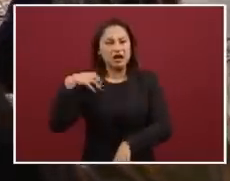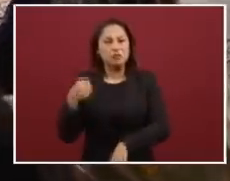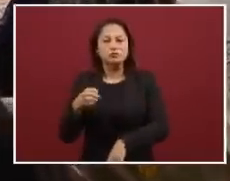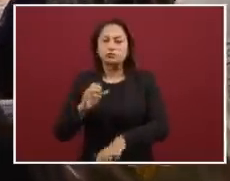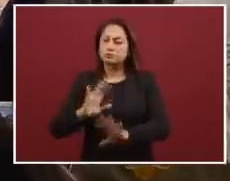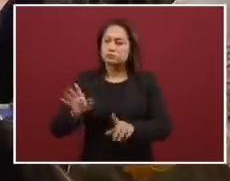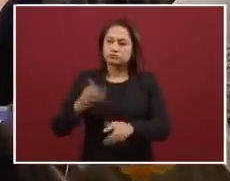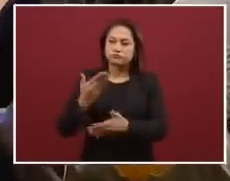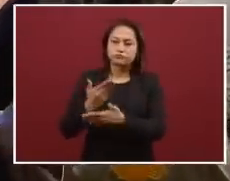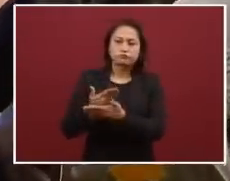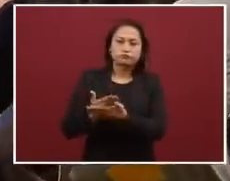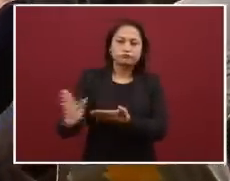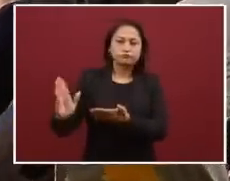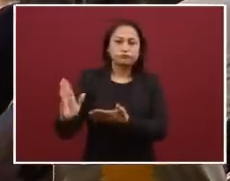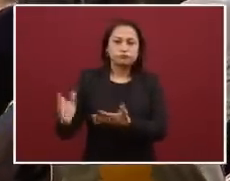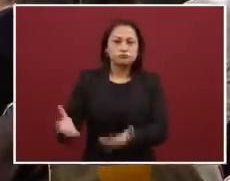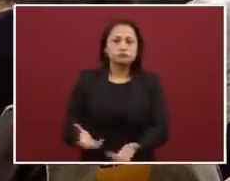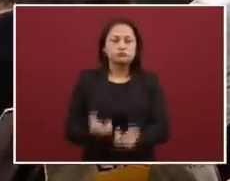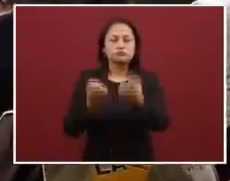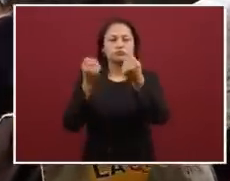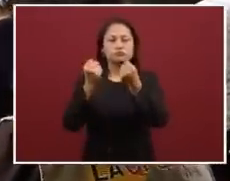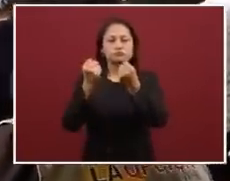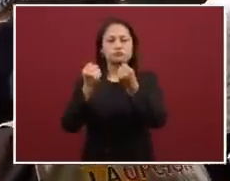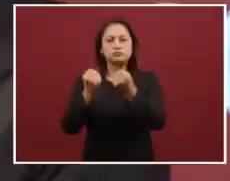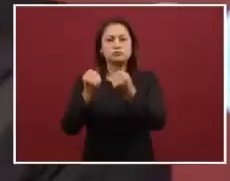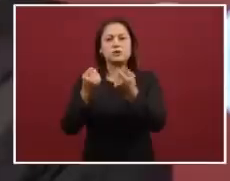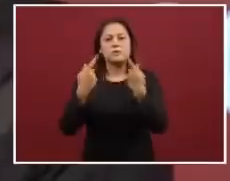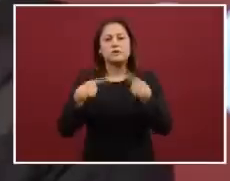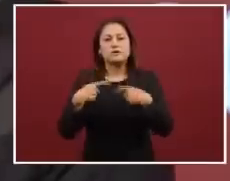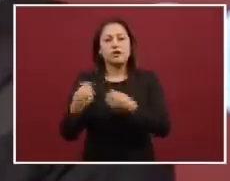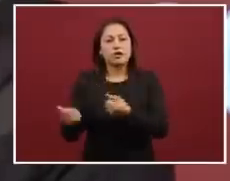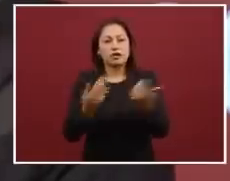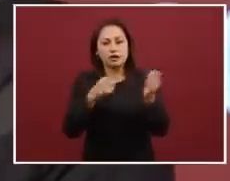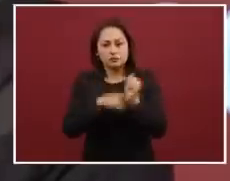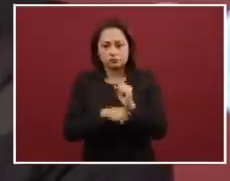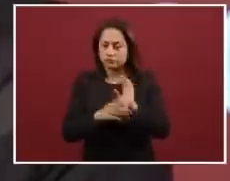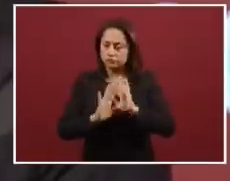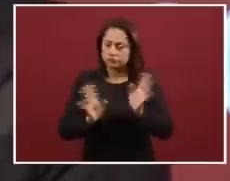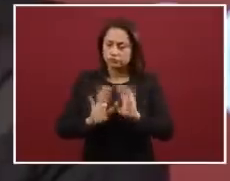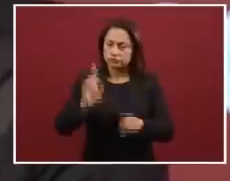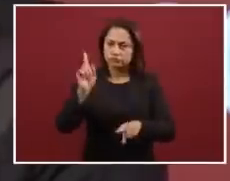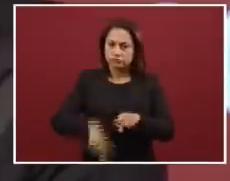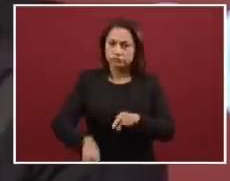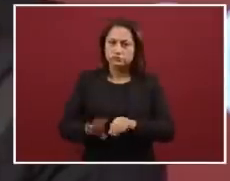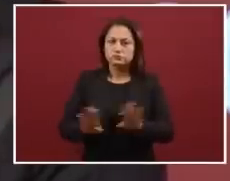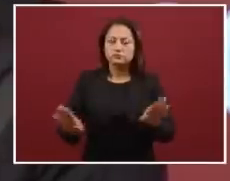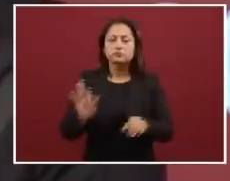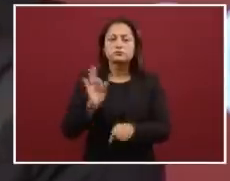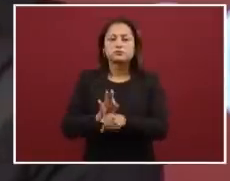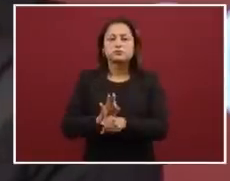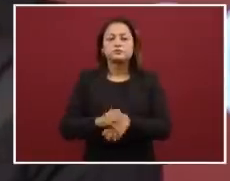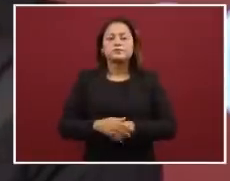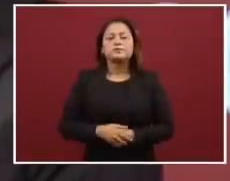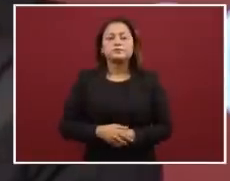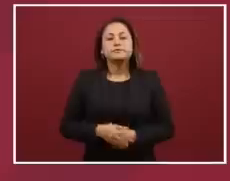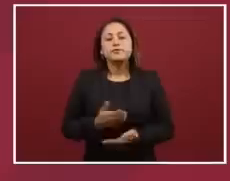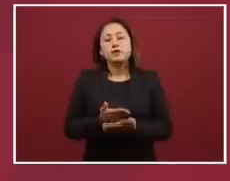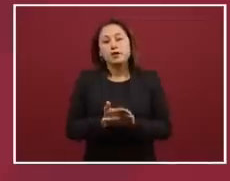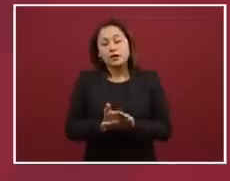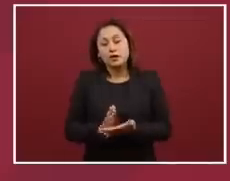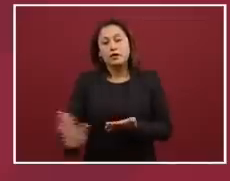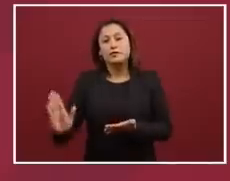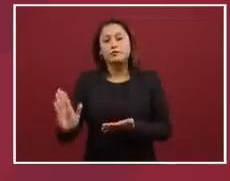delincuencia en el tráfico de indocumentados. Además, tenemos una ley